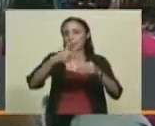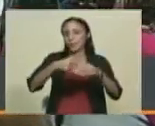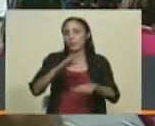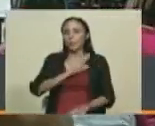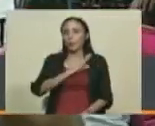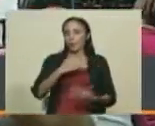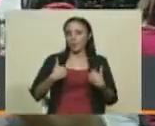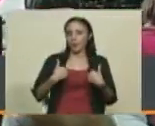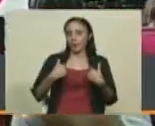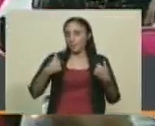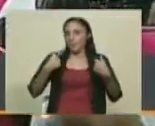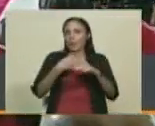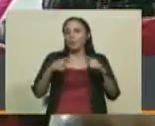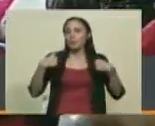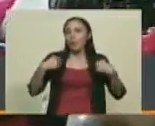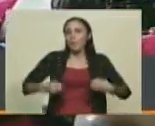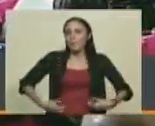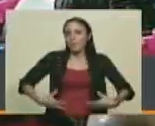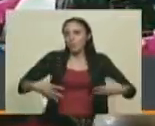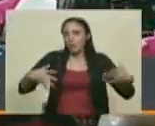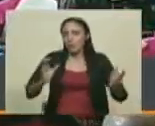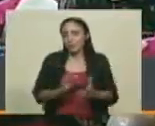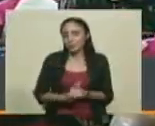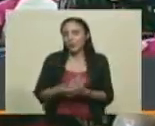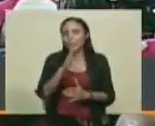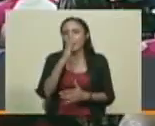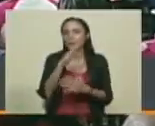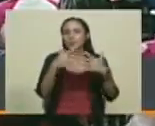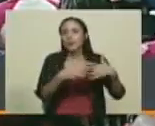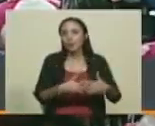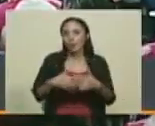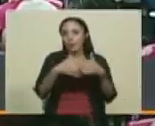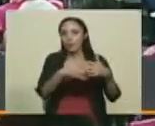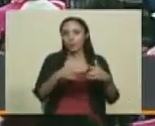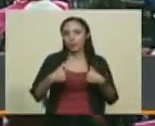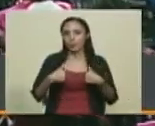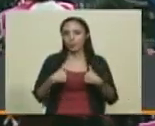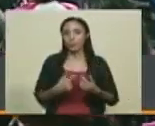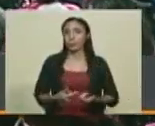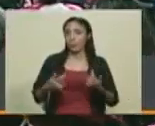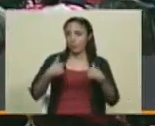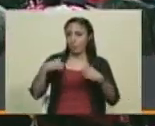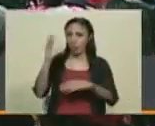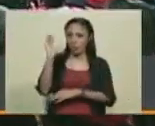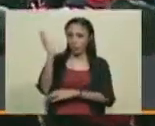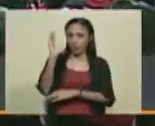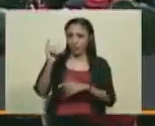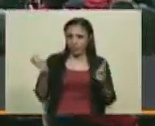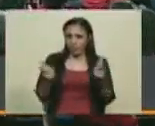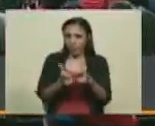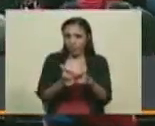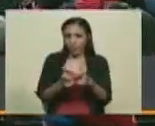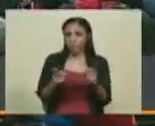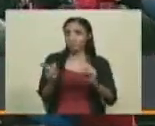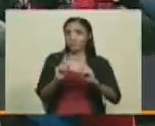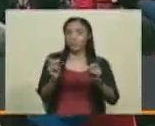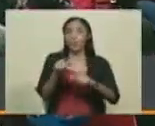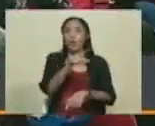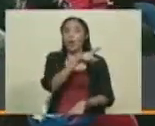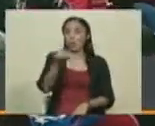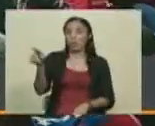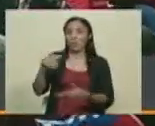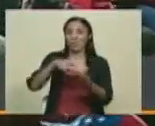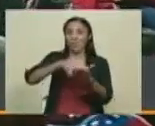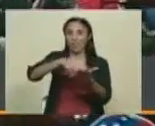yo fuera el dueño de PDVSA, Maduro Company, no estuviera haciendo asamblea. Los estuviera ustedes